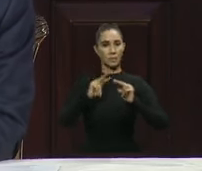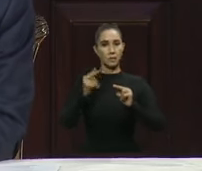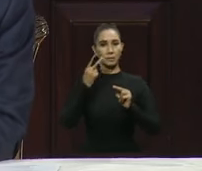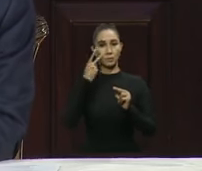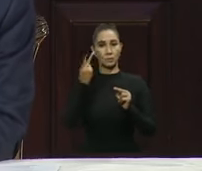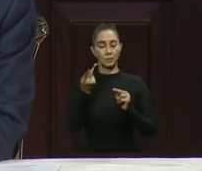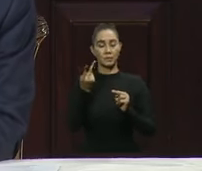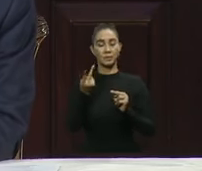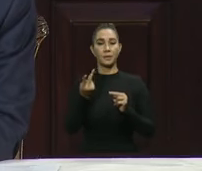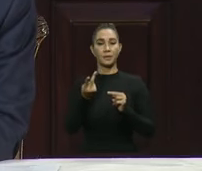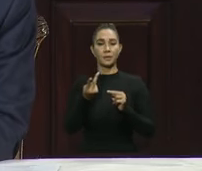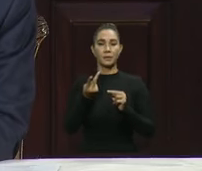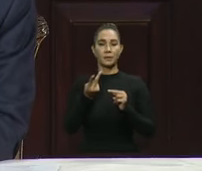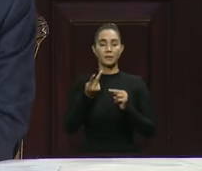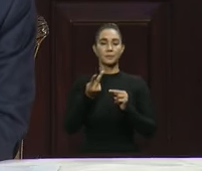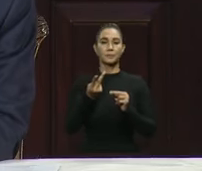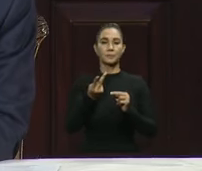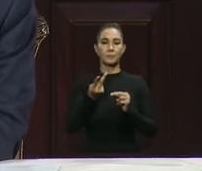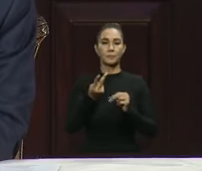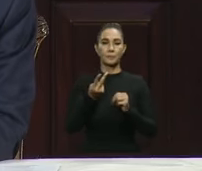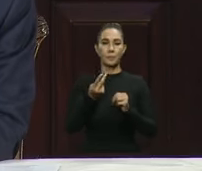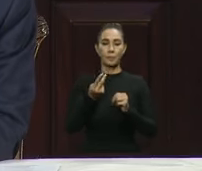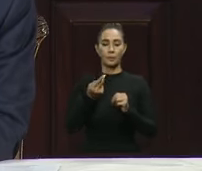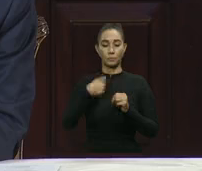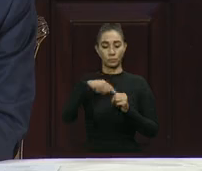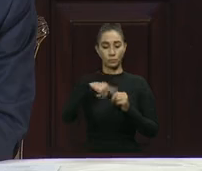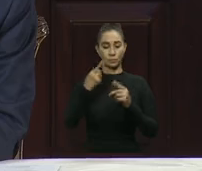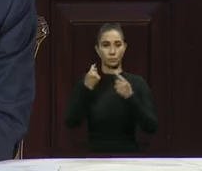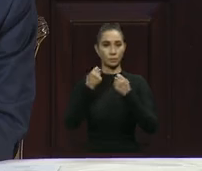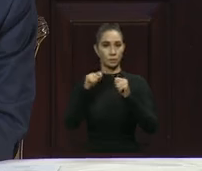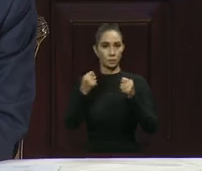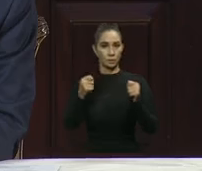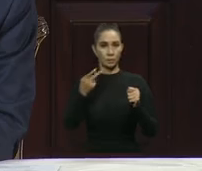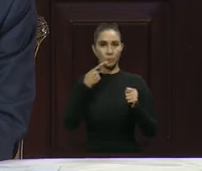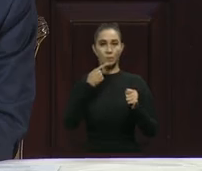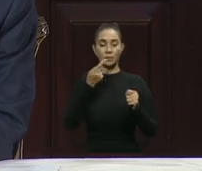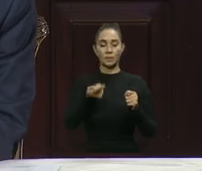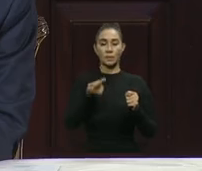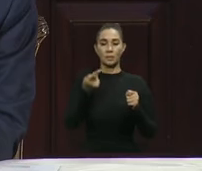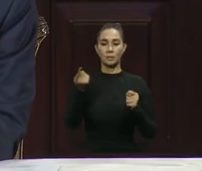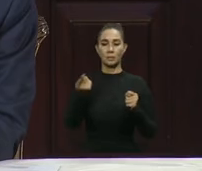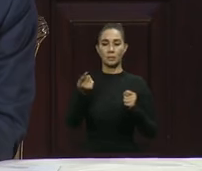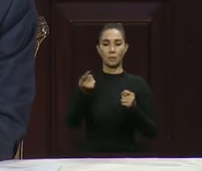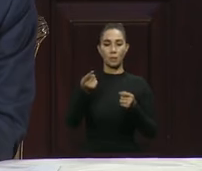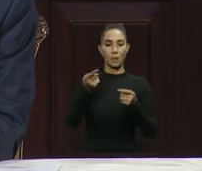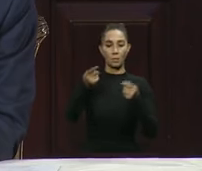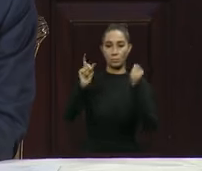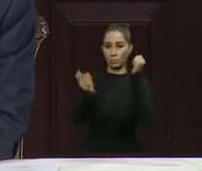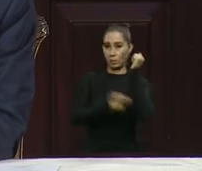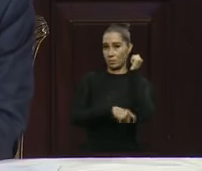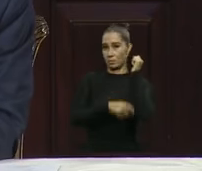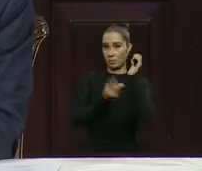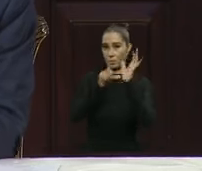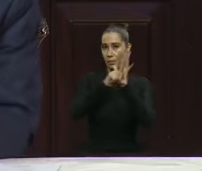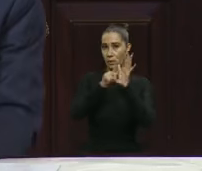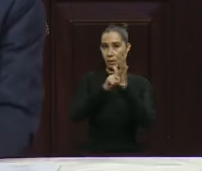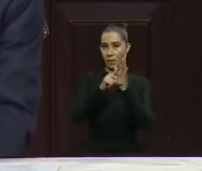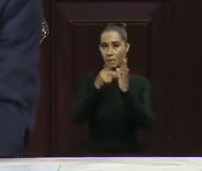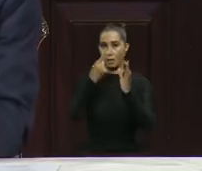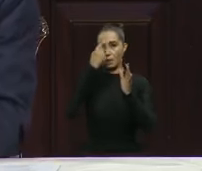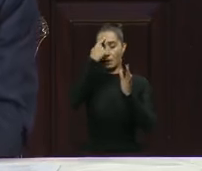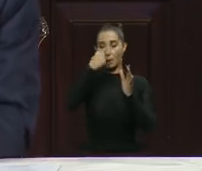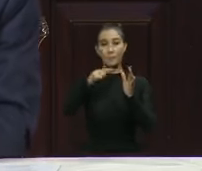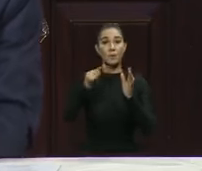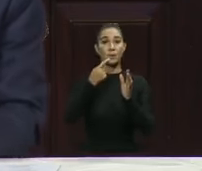acciones que tratar de contrarrestar, como usted dice, no hay un marco jurídico para hacerlo. Ahora, hay